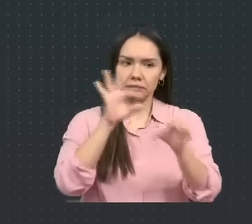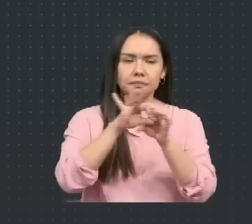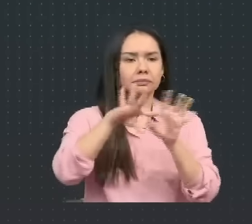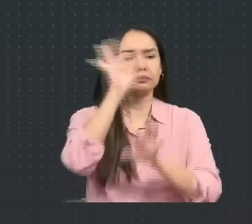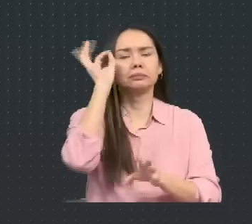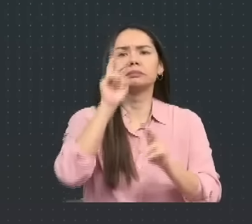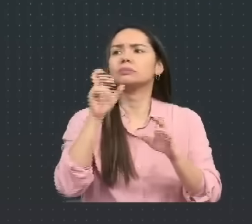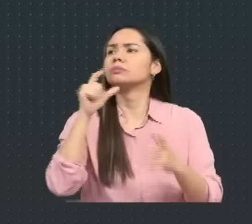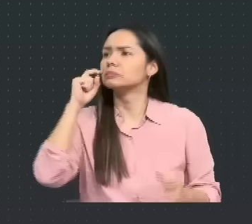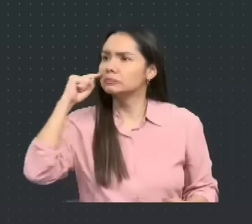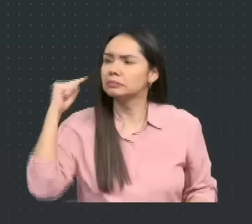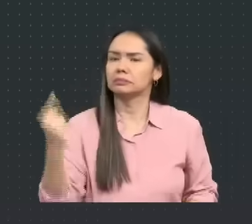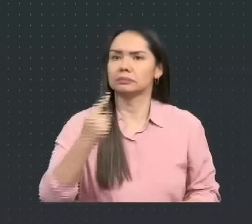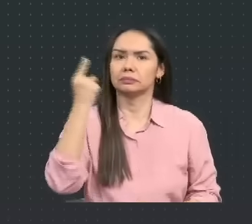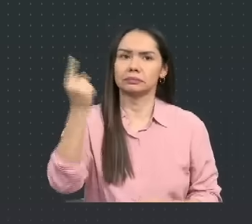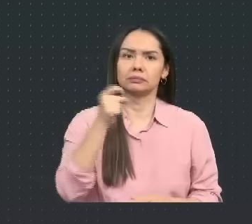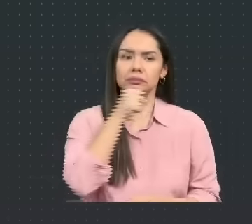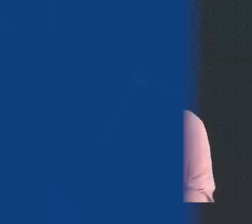al cantante.